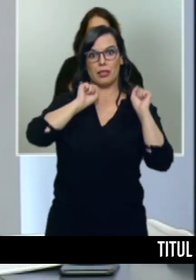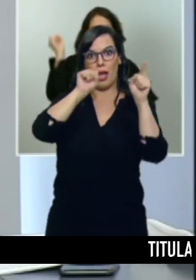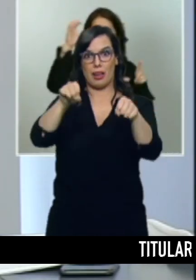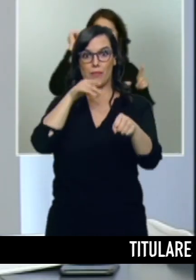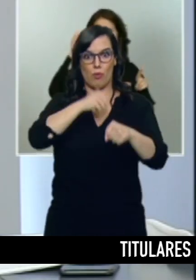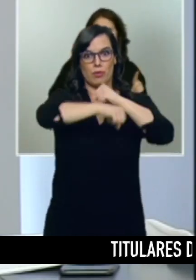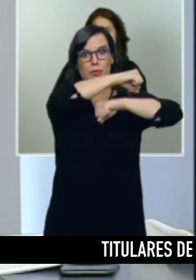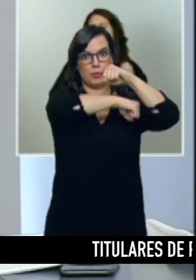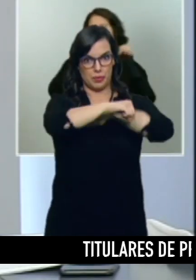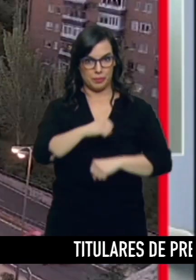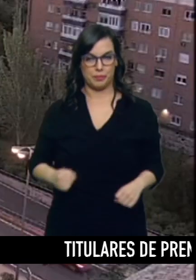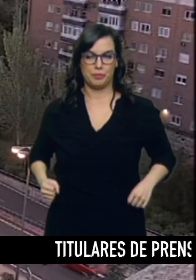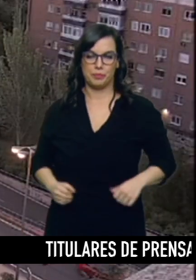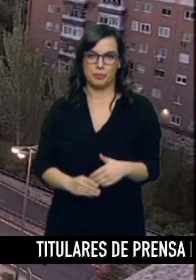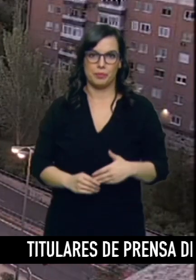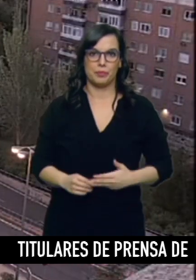retrasos.